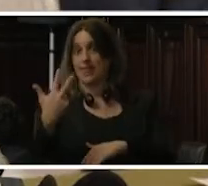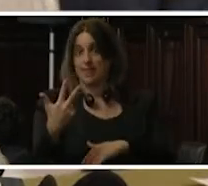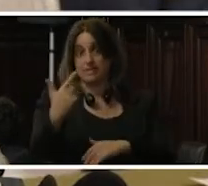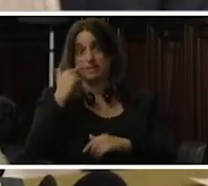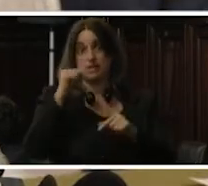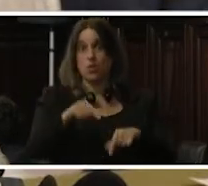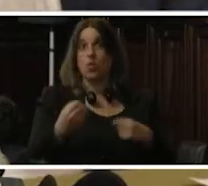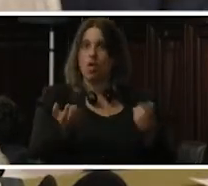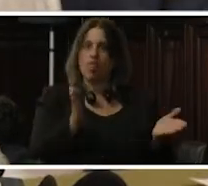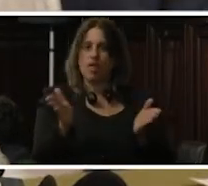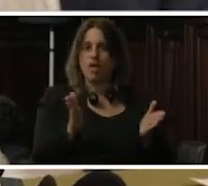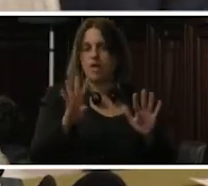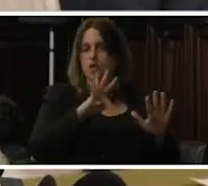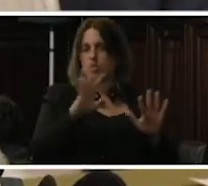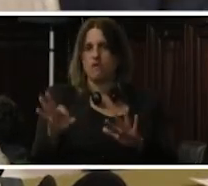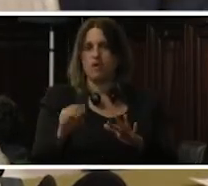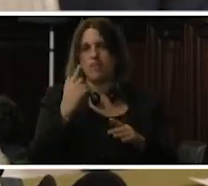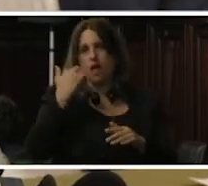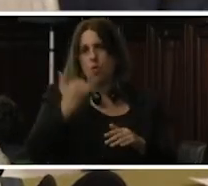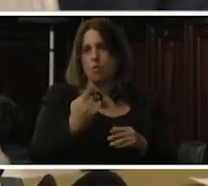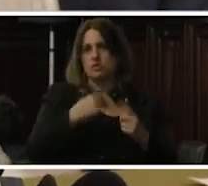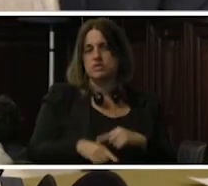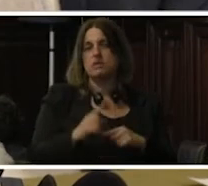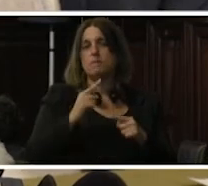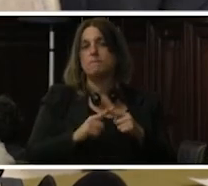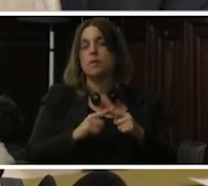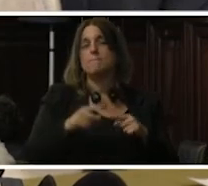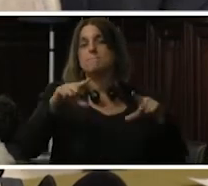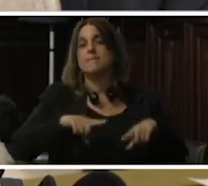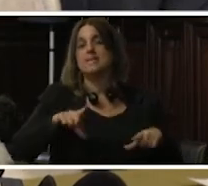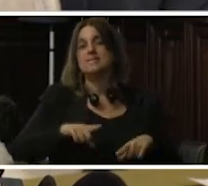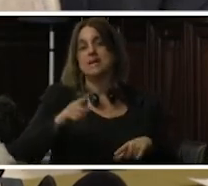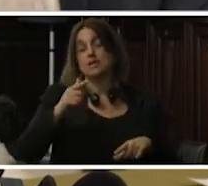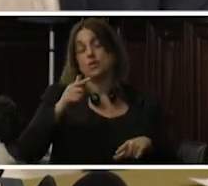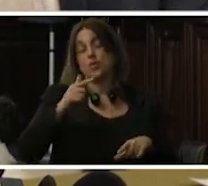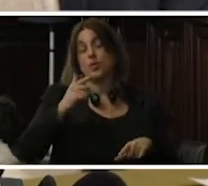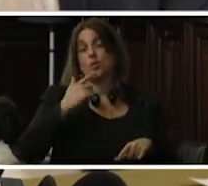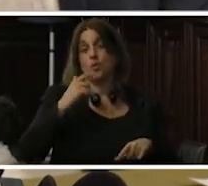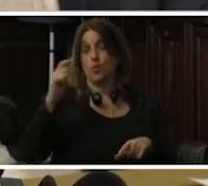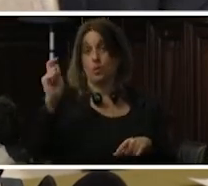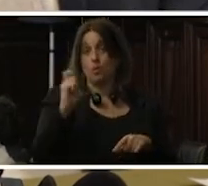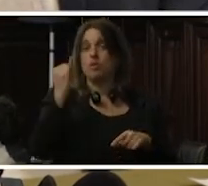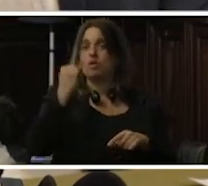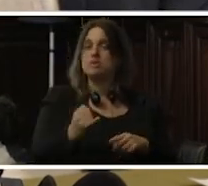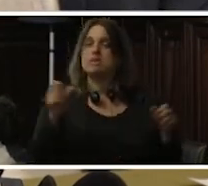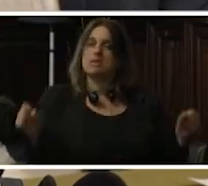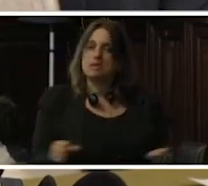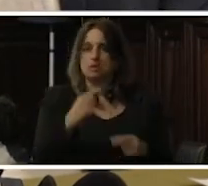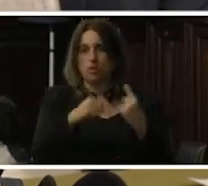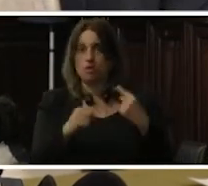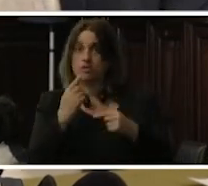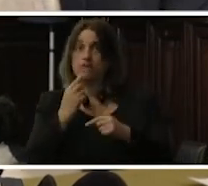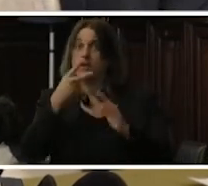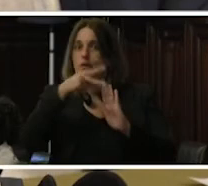la década de los 90 hubo, por parte del Ministerio Público, se impulsó medidas cautelares a los efectos